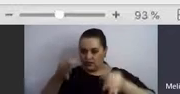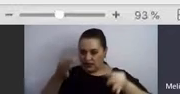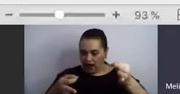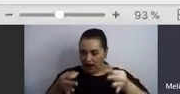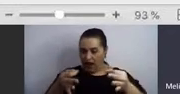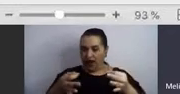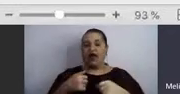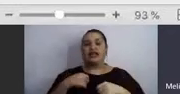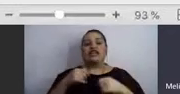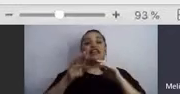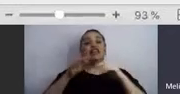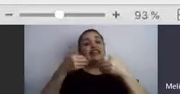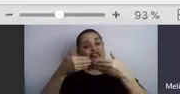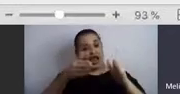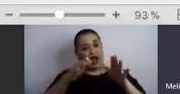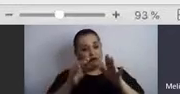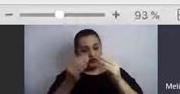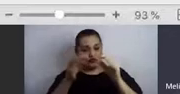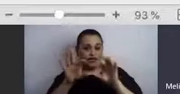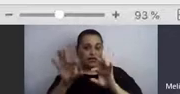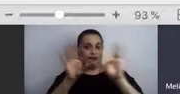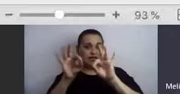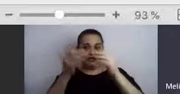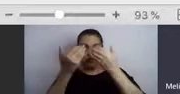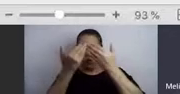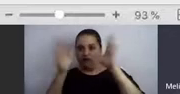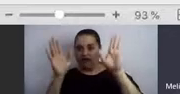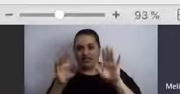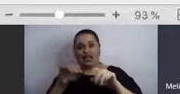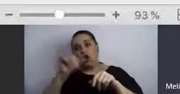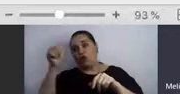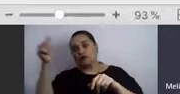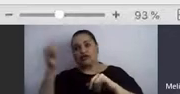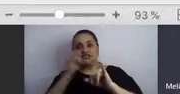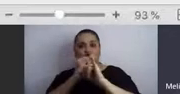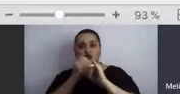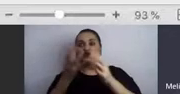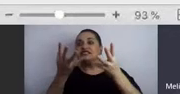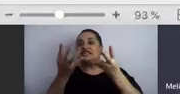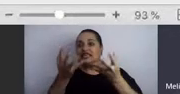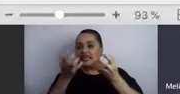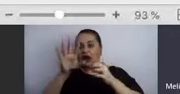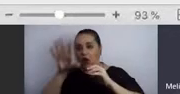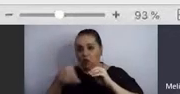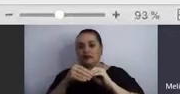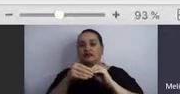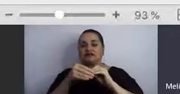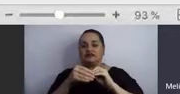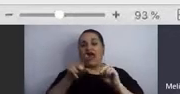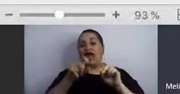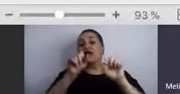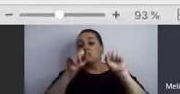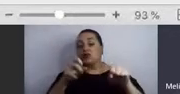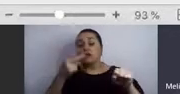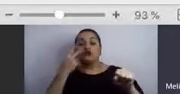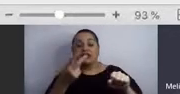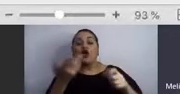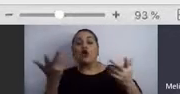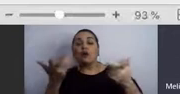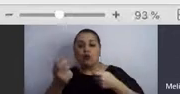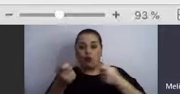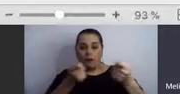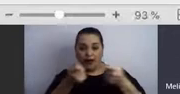dejamos la invitación abierta a las otras instituciones que se nos quieran unir y de aquí ver cómo podemos manejar el CIMORE siempre